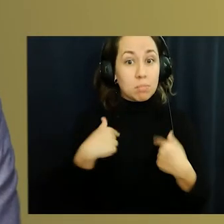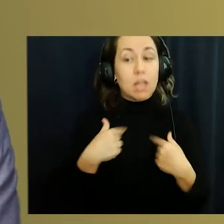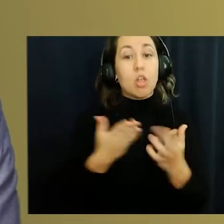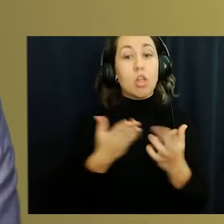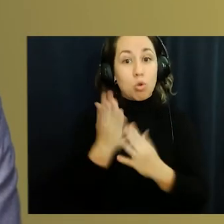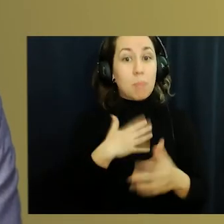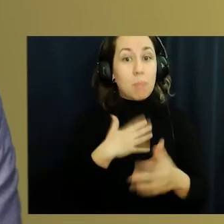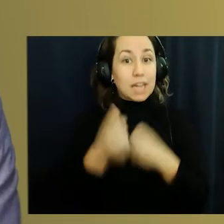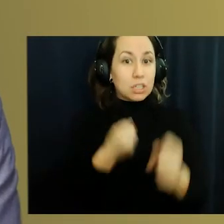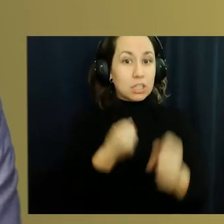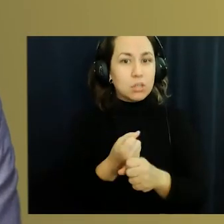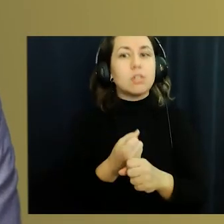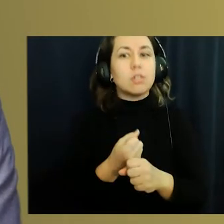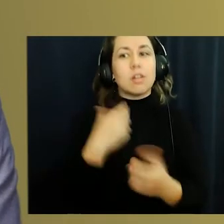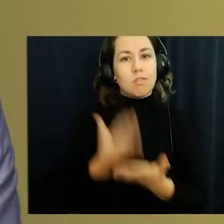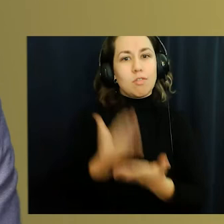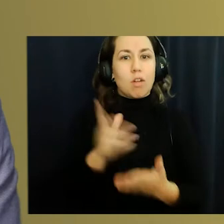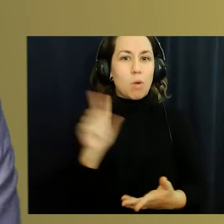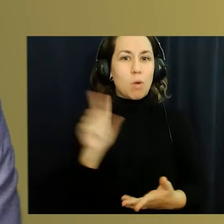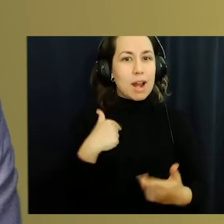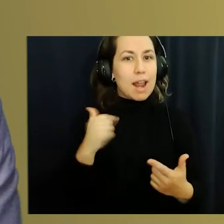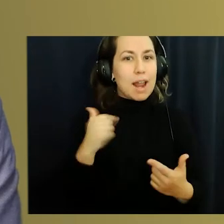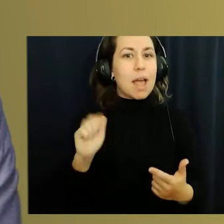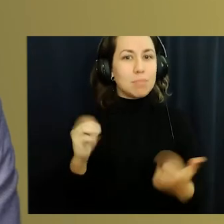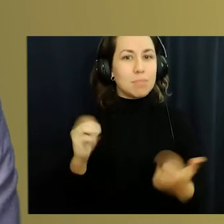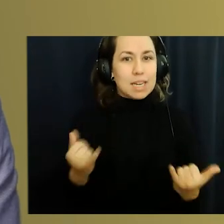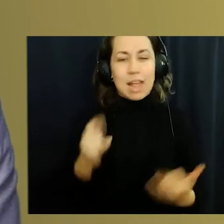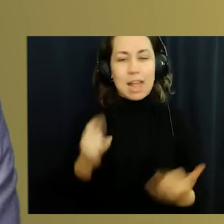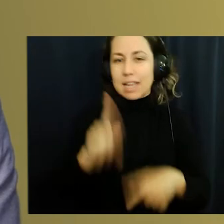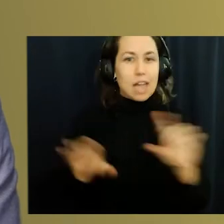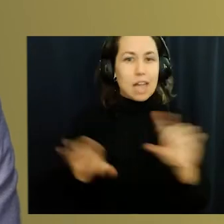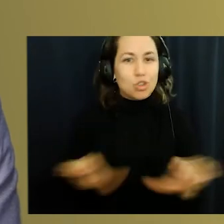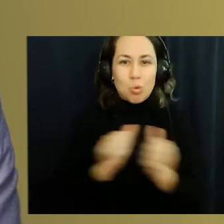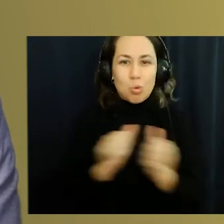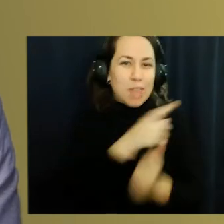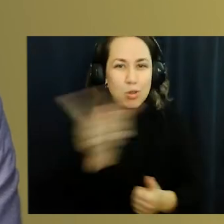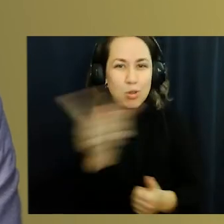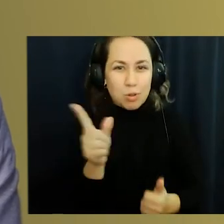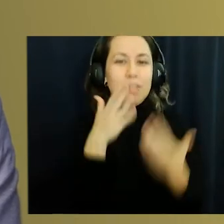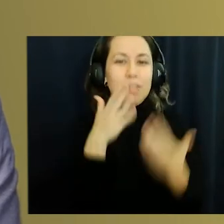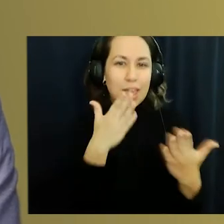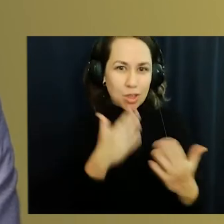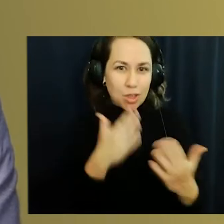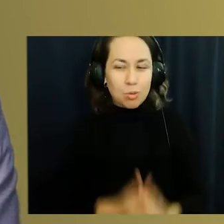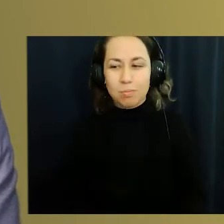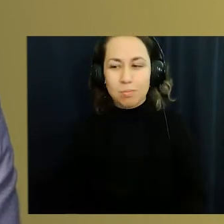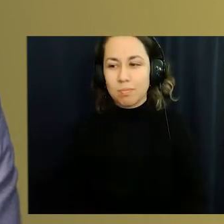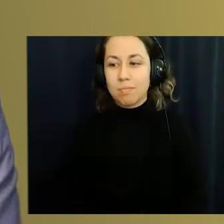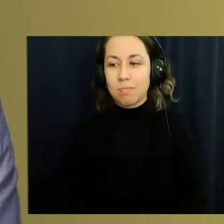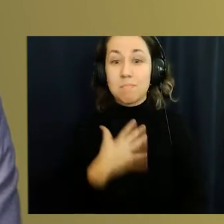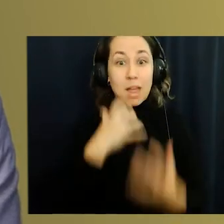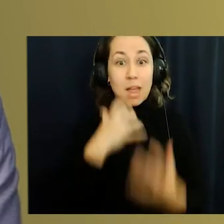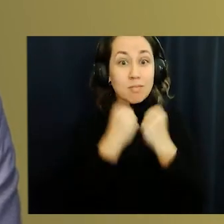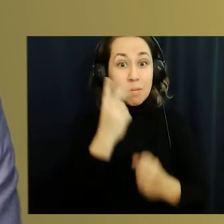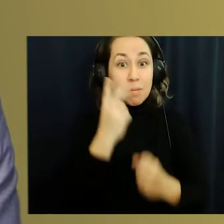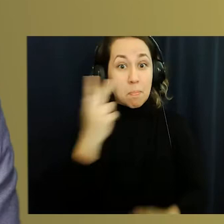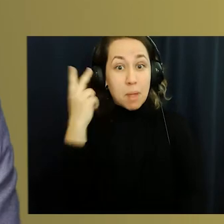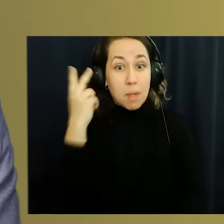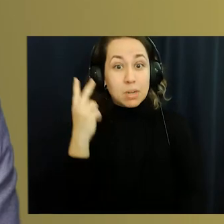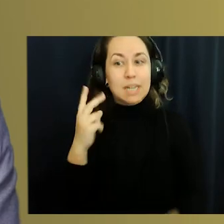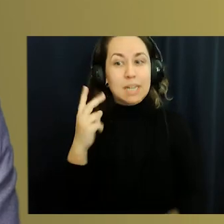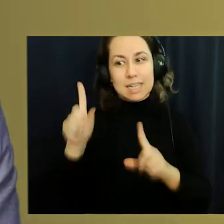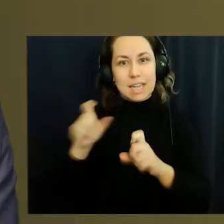mi familia por ayudarme, apoyarme y motivarme para llegar a donde estoy hoy. No podría haberlo hecho sin ustedes. Gracias.